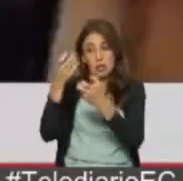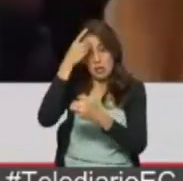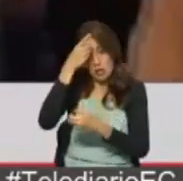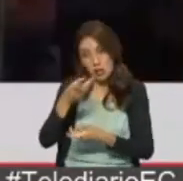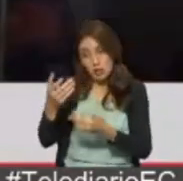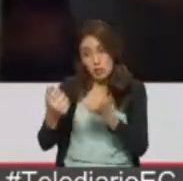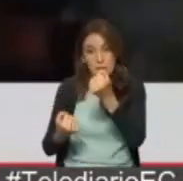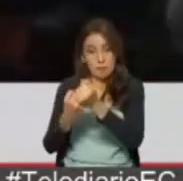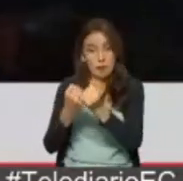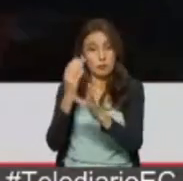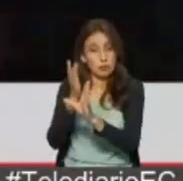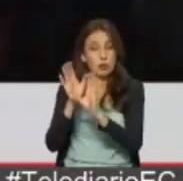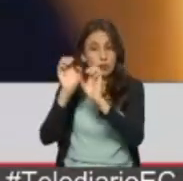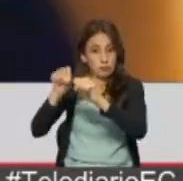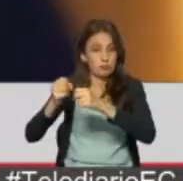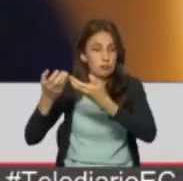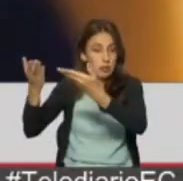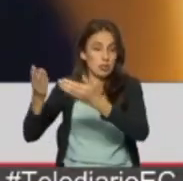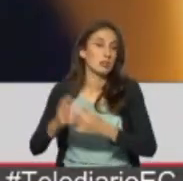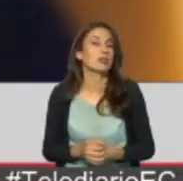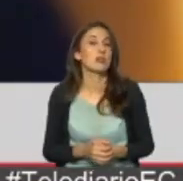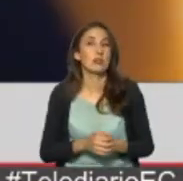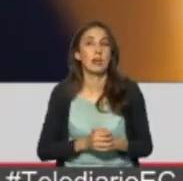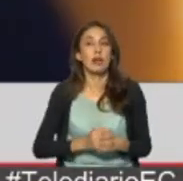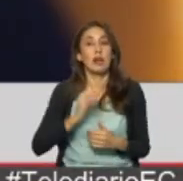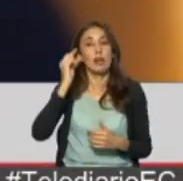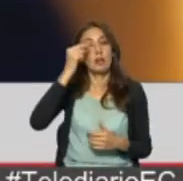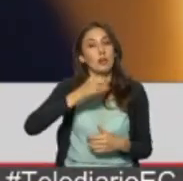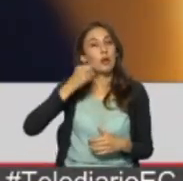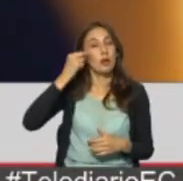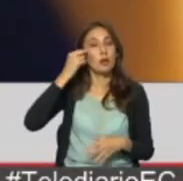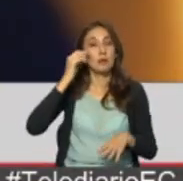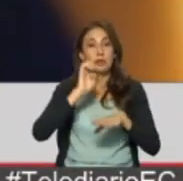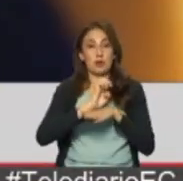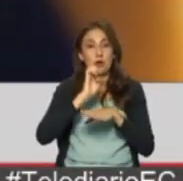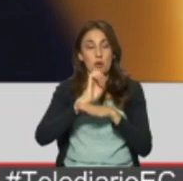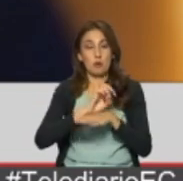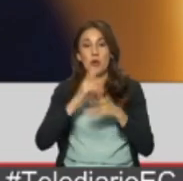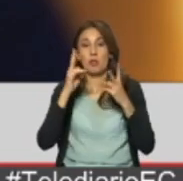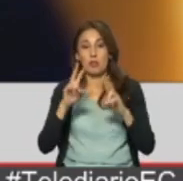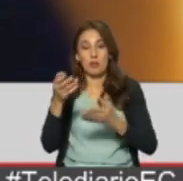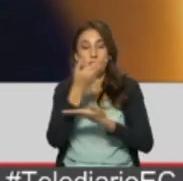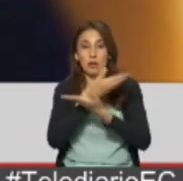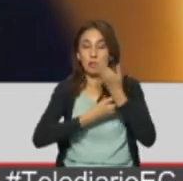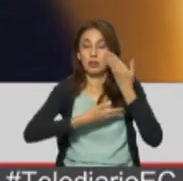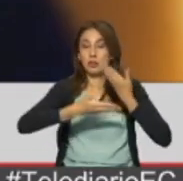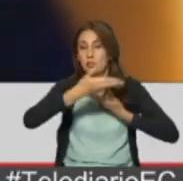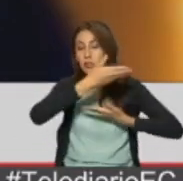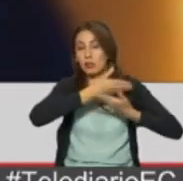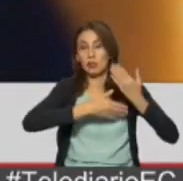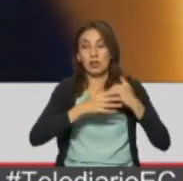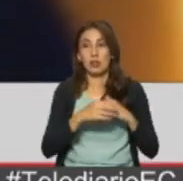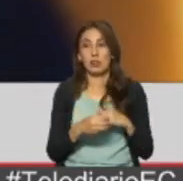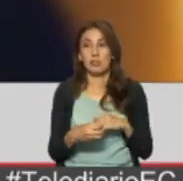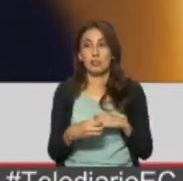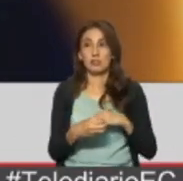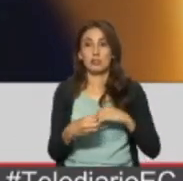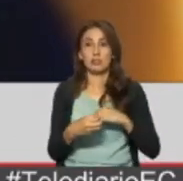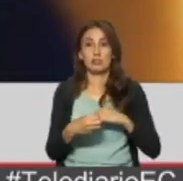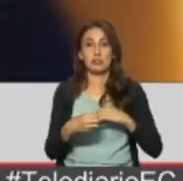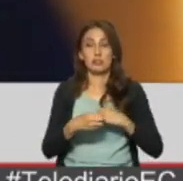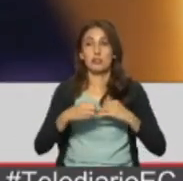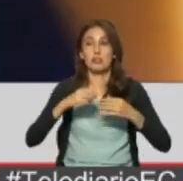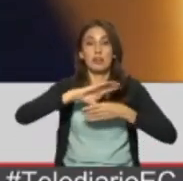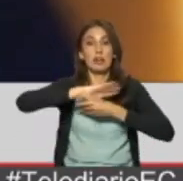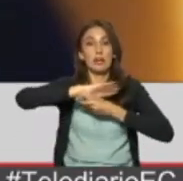gobierno ecuatoriano se encuentra también analizando otros mecanismos en cooperación con la Embajada de China en Ecuador.